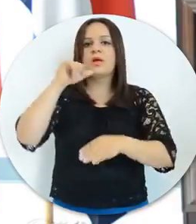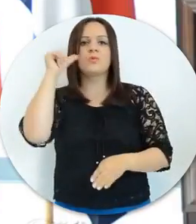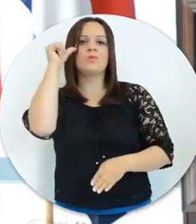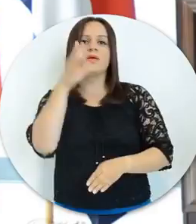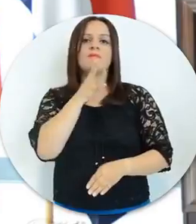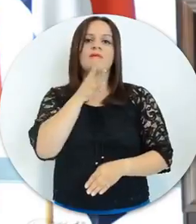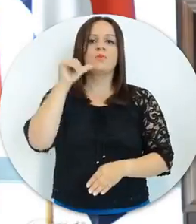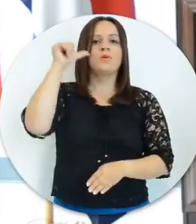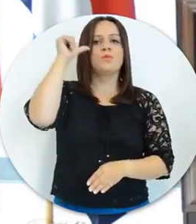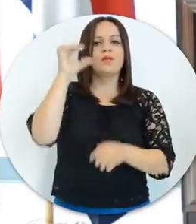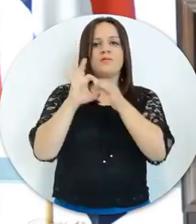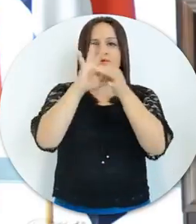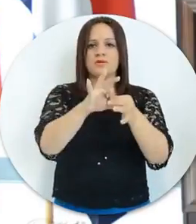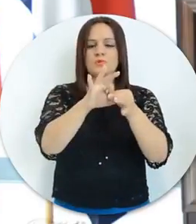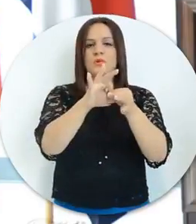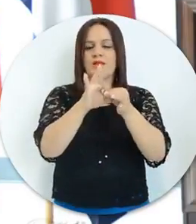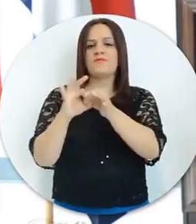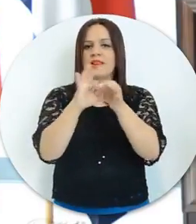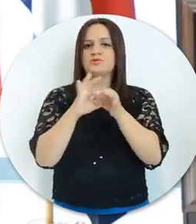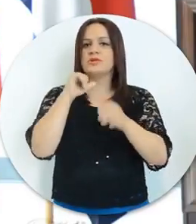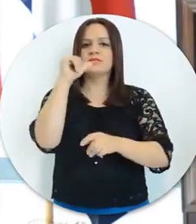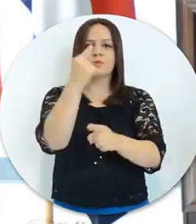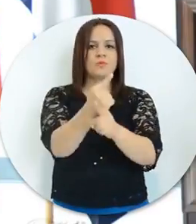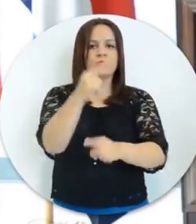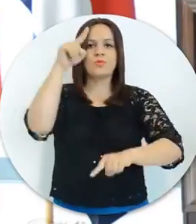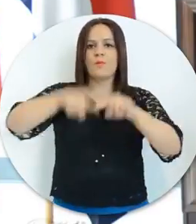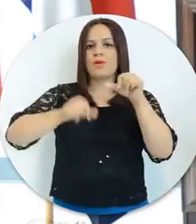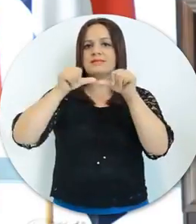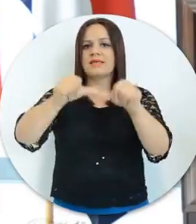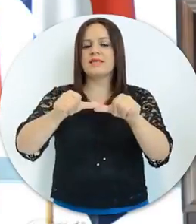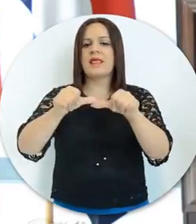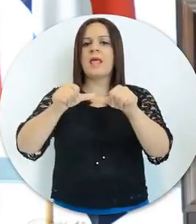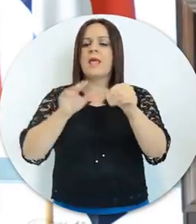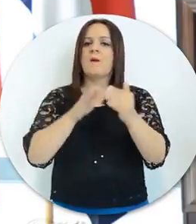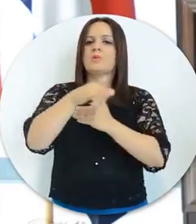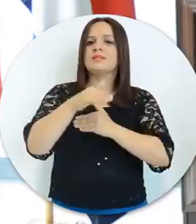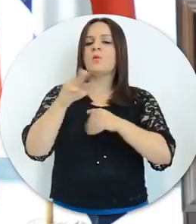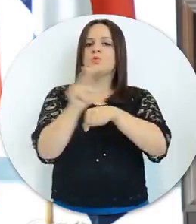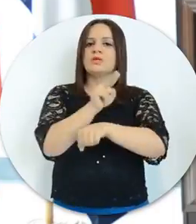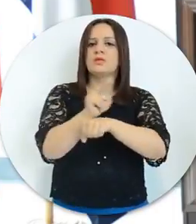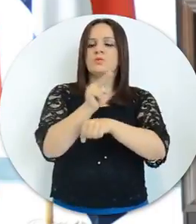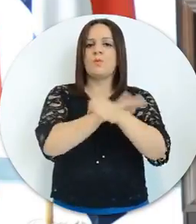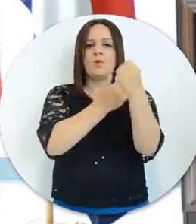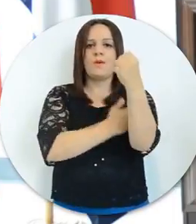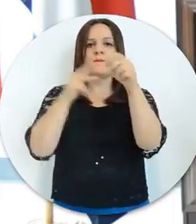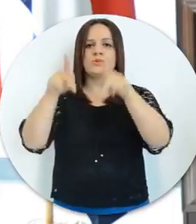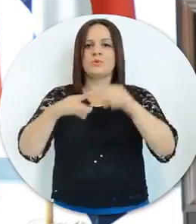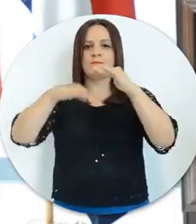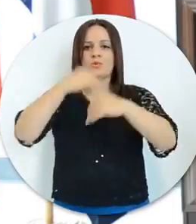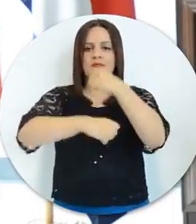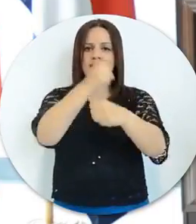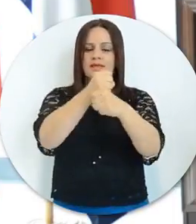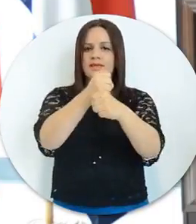de adultos en el marco de relaciones impropias, que no puedan seguir abusando y usando poder sobre las otras personas menores de